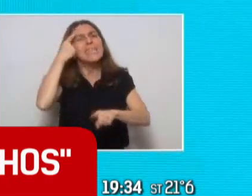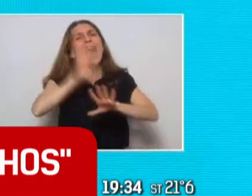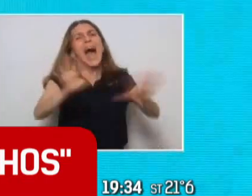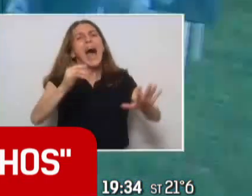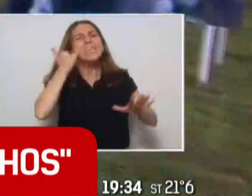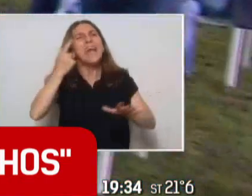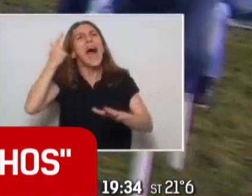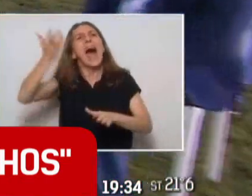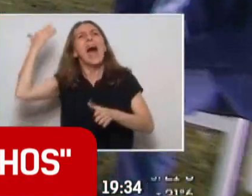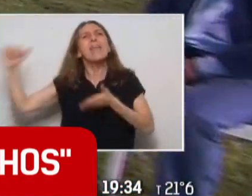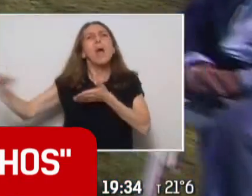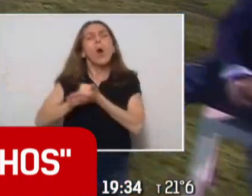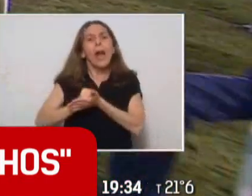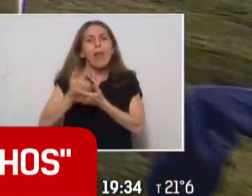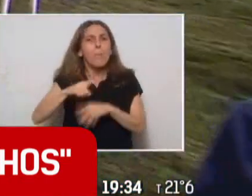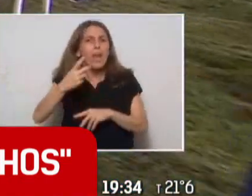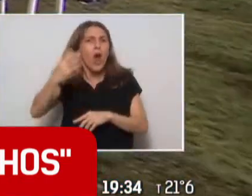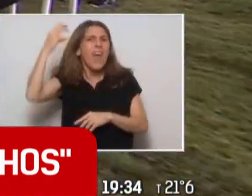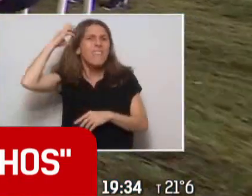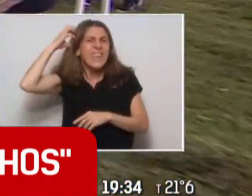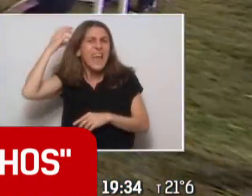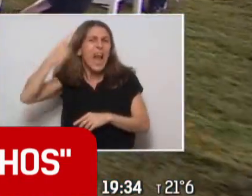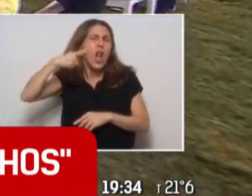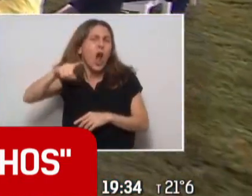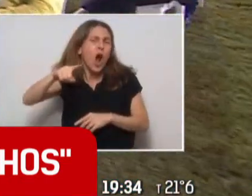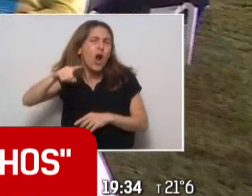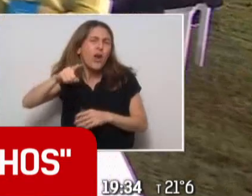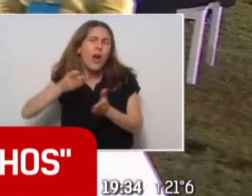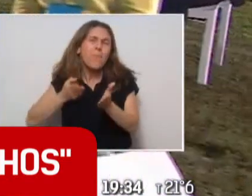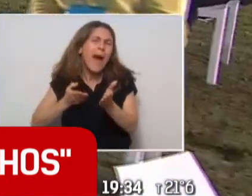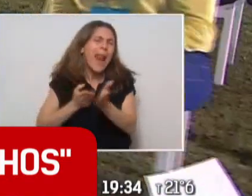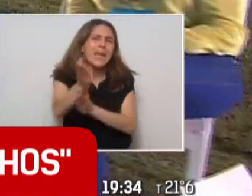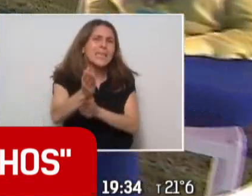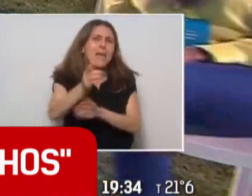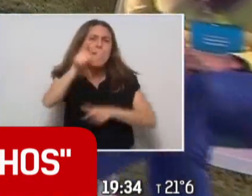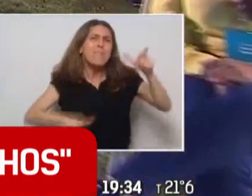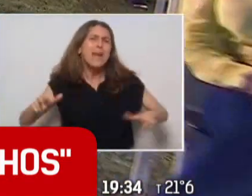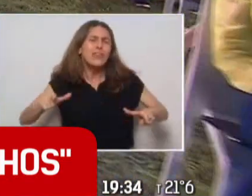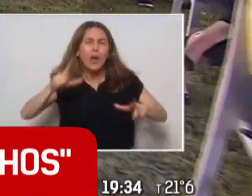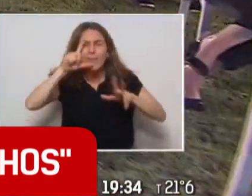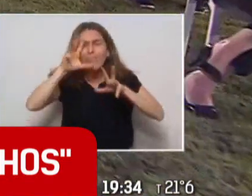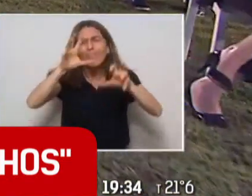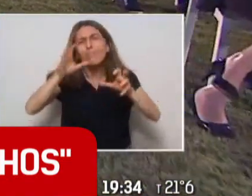esa impronta que Evita había dejado era tan enorme que nunca nadie lo olvidó Evita.